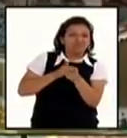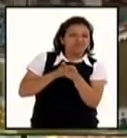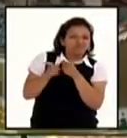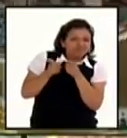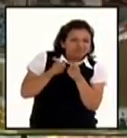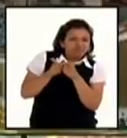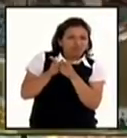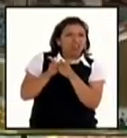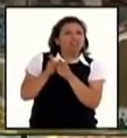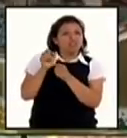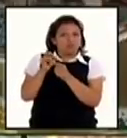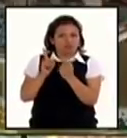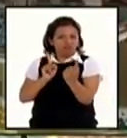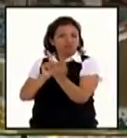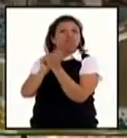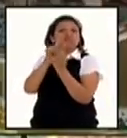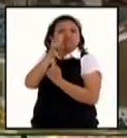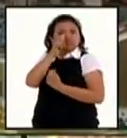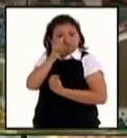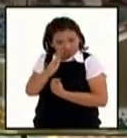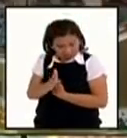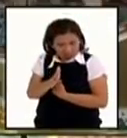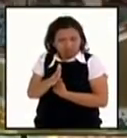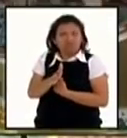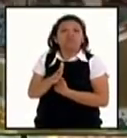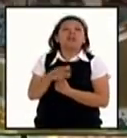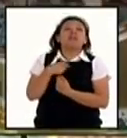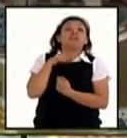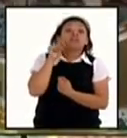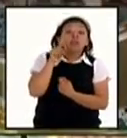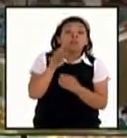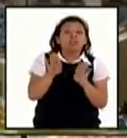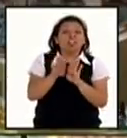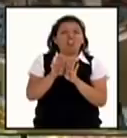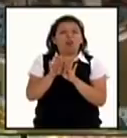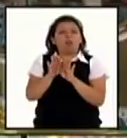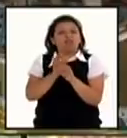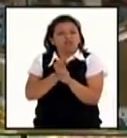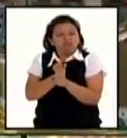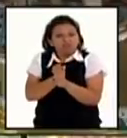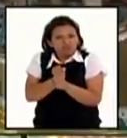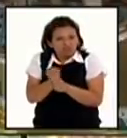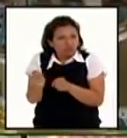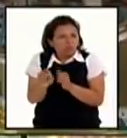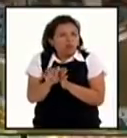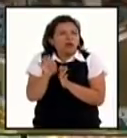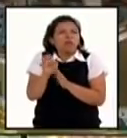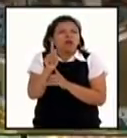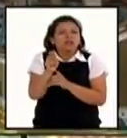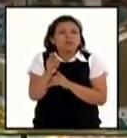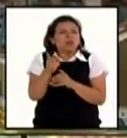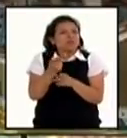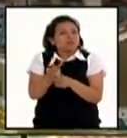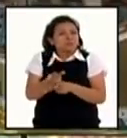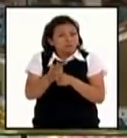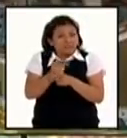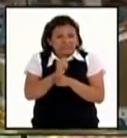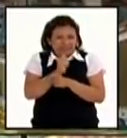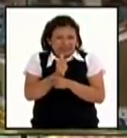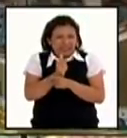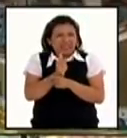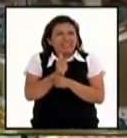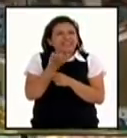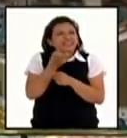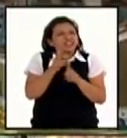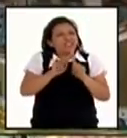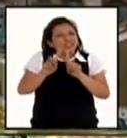hasta agresiones directas, hasta cuestiones de violencia que ya tienen que ver con intolerancia de diferentes maneras. Esa